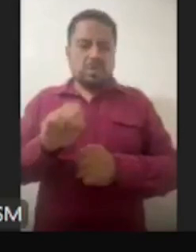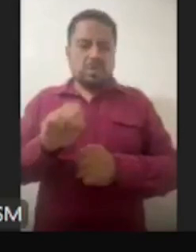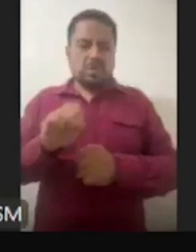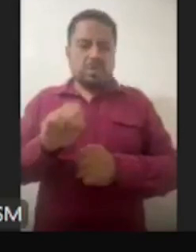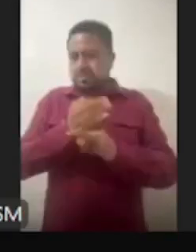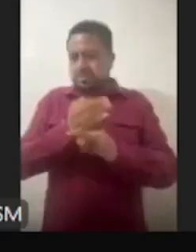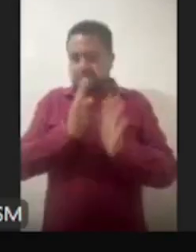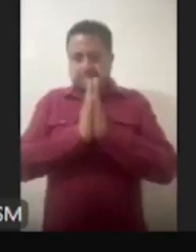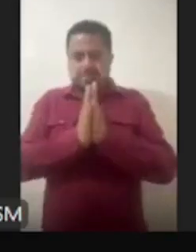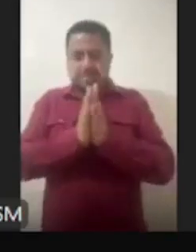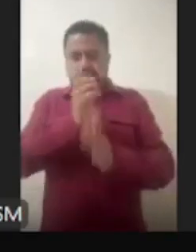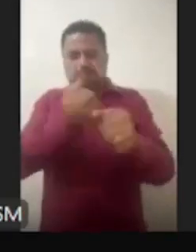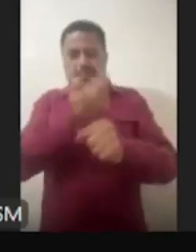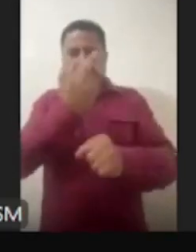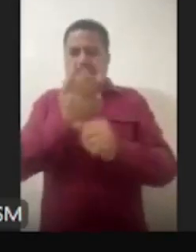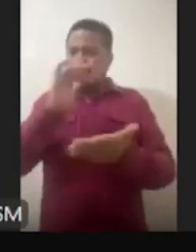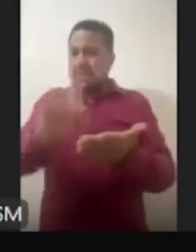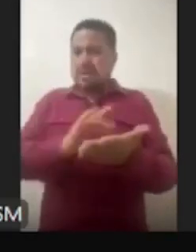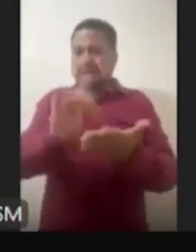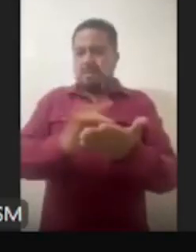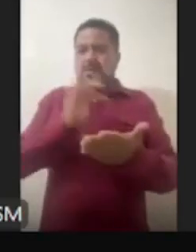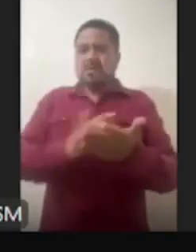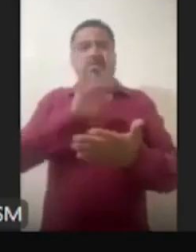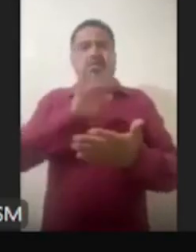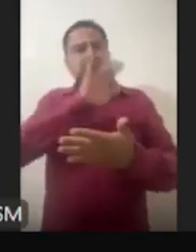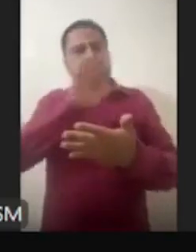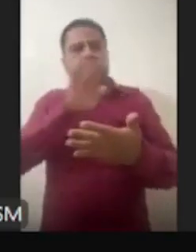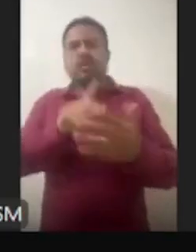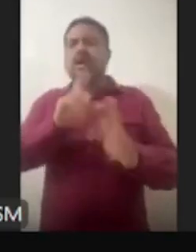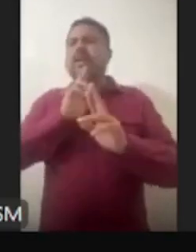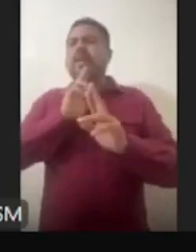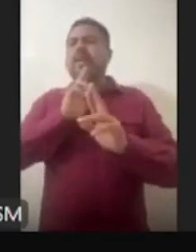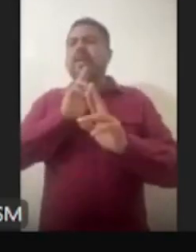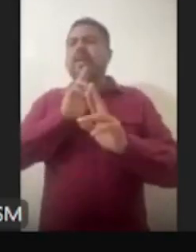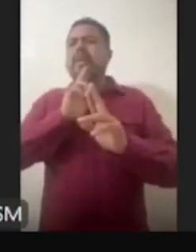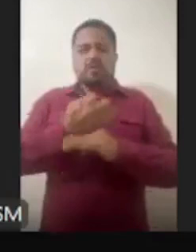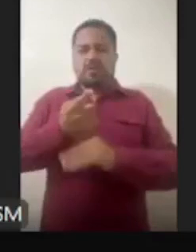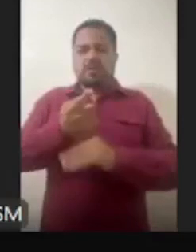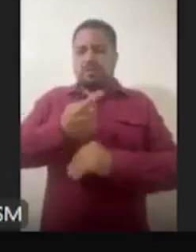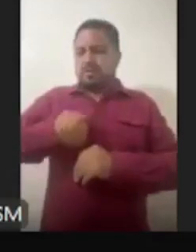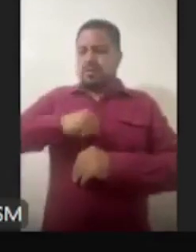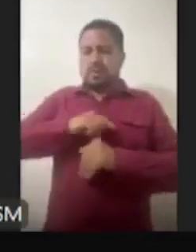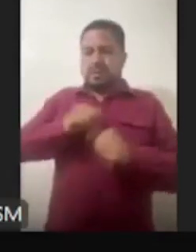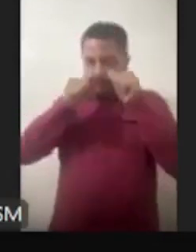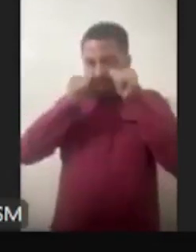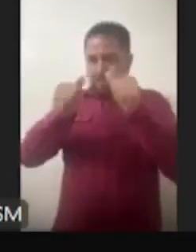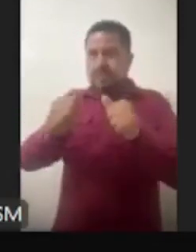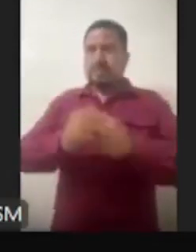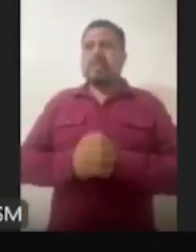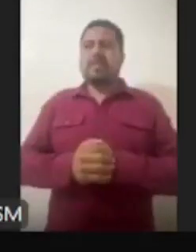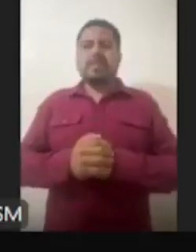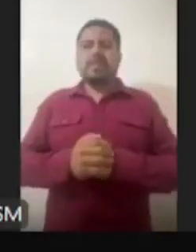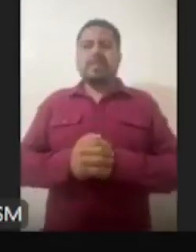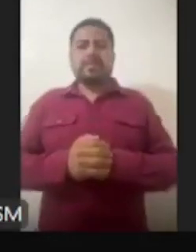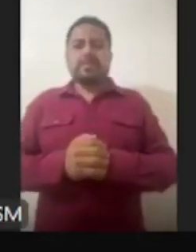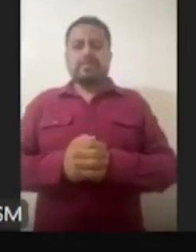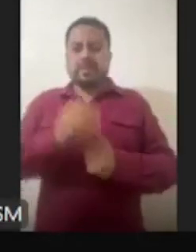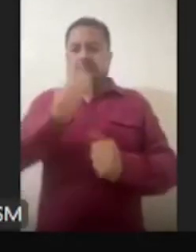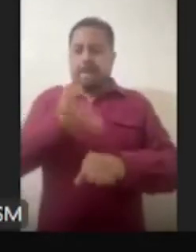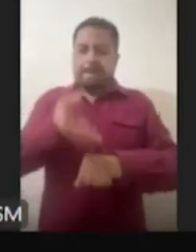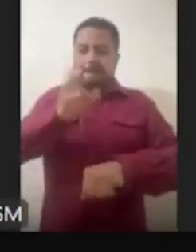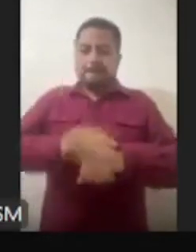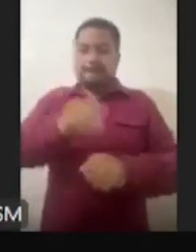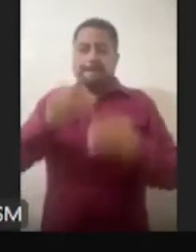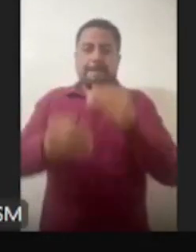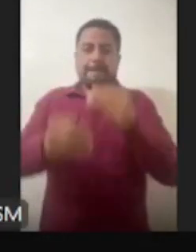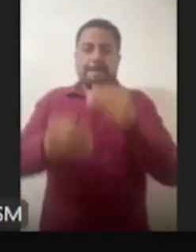secretario, nos apoye con la cuenta y los resolutivos del proyecto que nos ocupa. Con su autorización, magistrada presidenta, doy cuenta con el proyecto